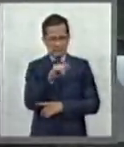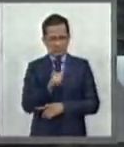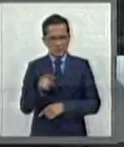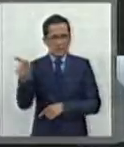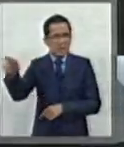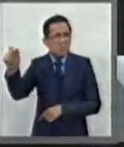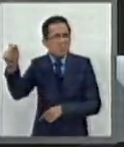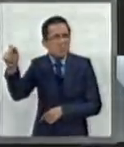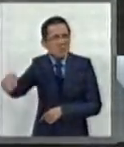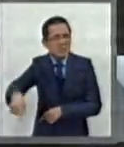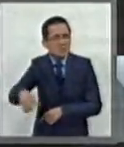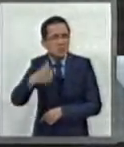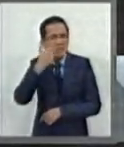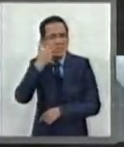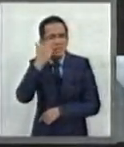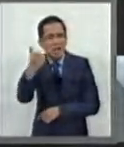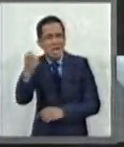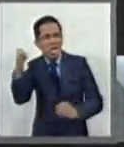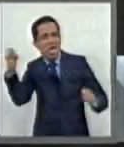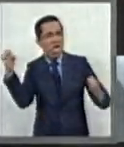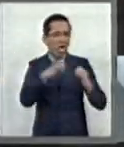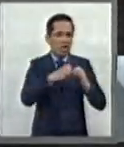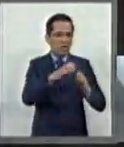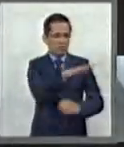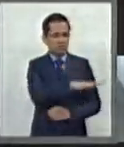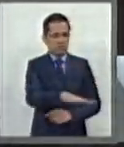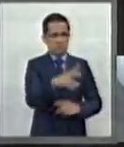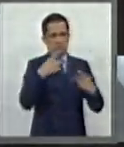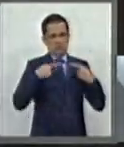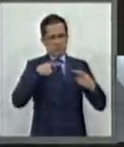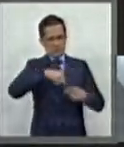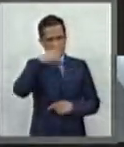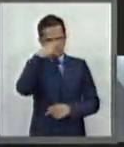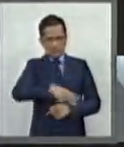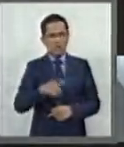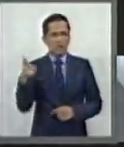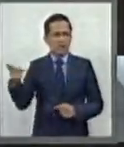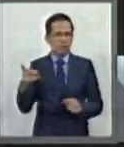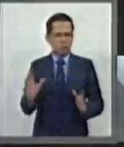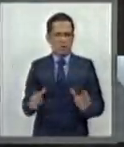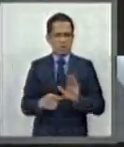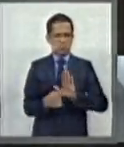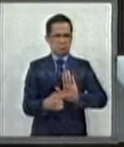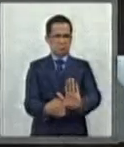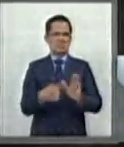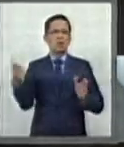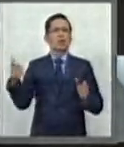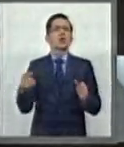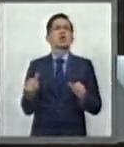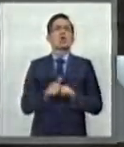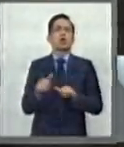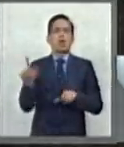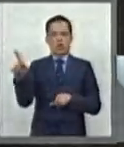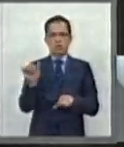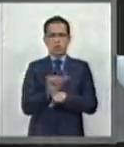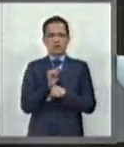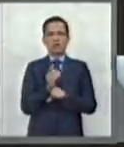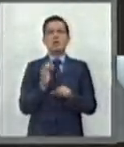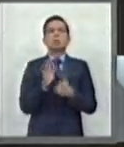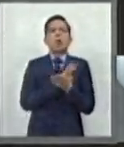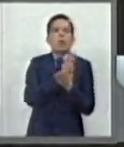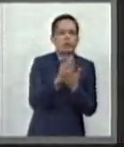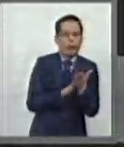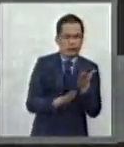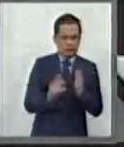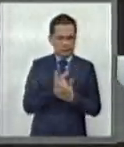pretendieron ofender la inteligencia de los mexicanos, exhibiéndose en carros compactos y pagándole